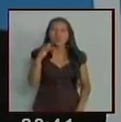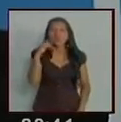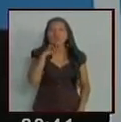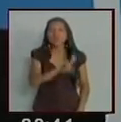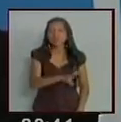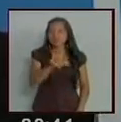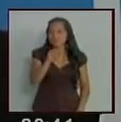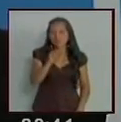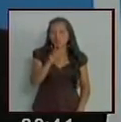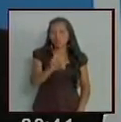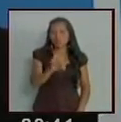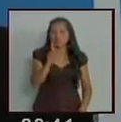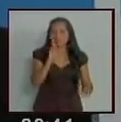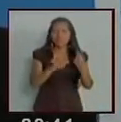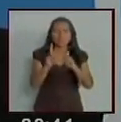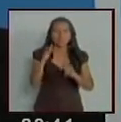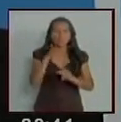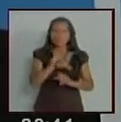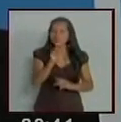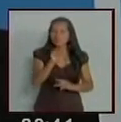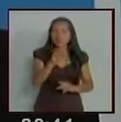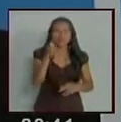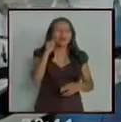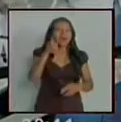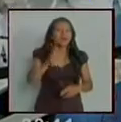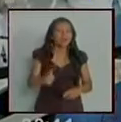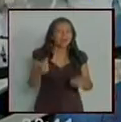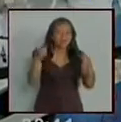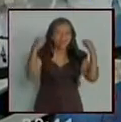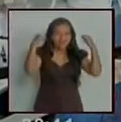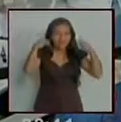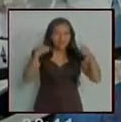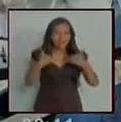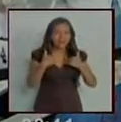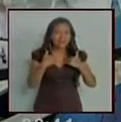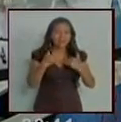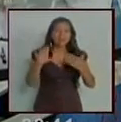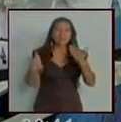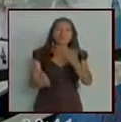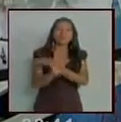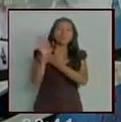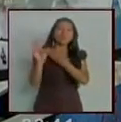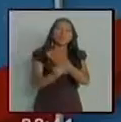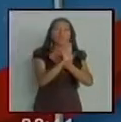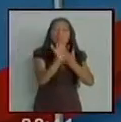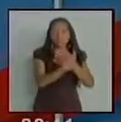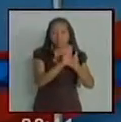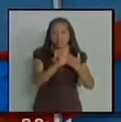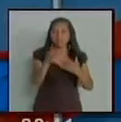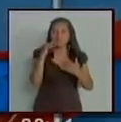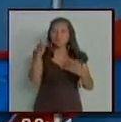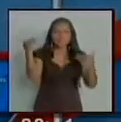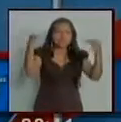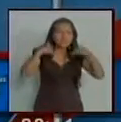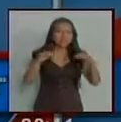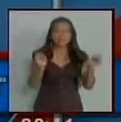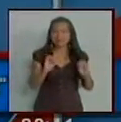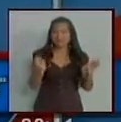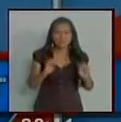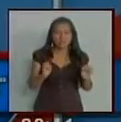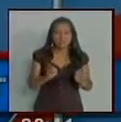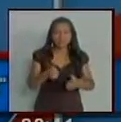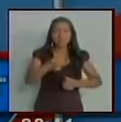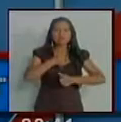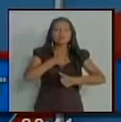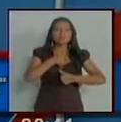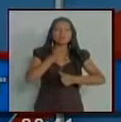una mosca que finalmente se quiere meter ahí. Exacto. En lugares que son más templados, hay mucho mosquito, la gente tiene más producción de cerumen, porque así es la